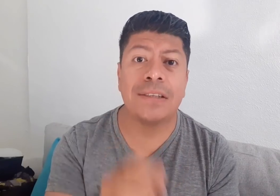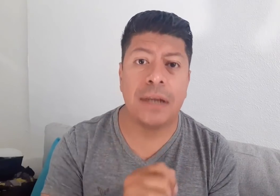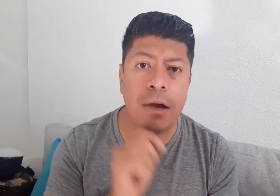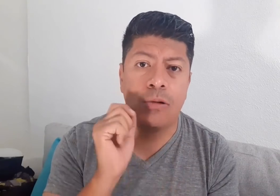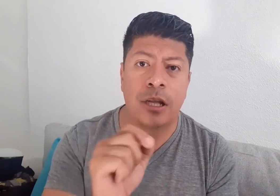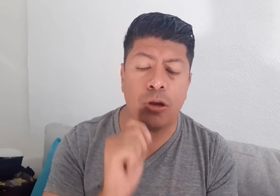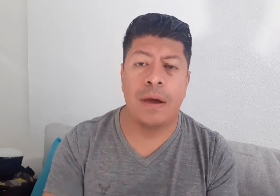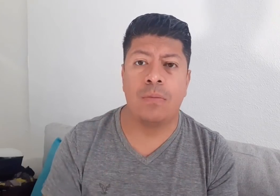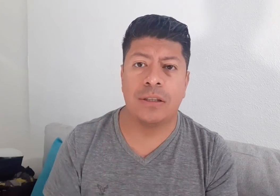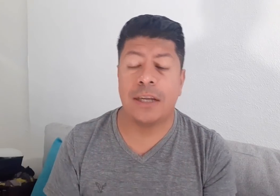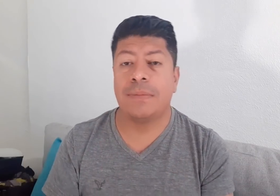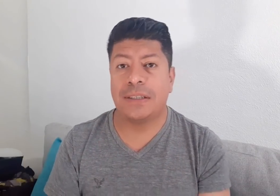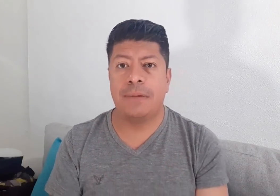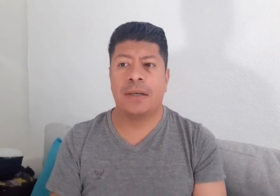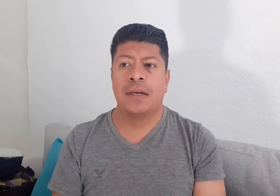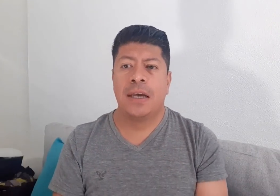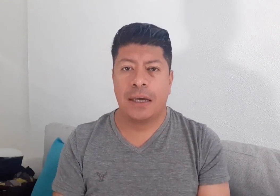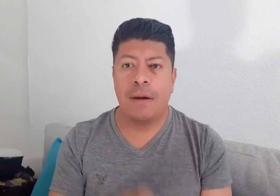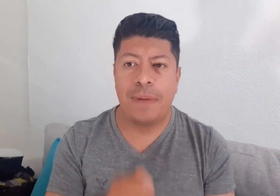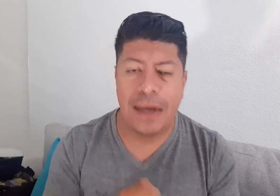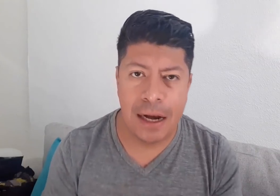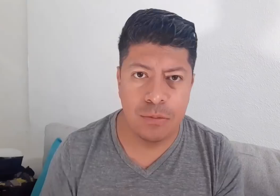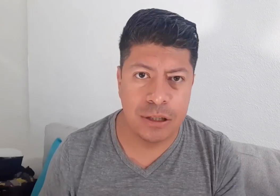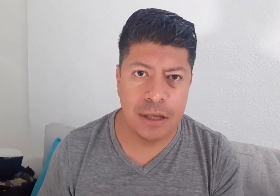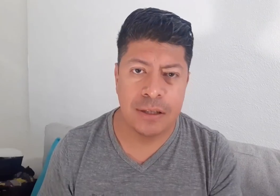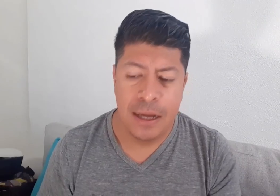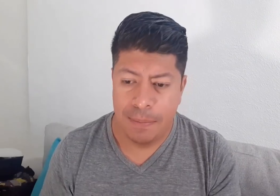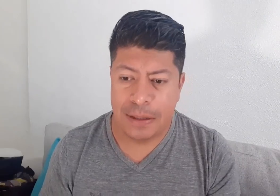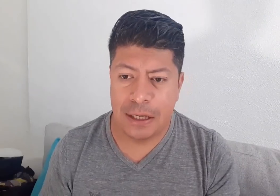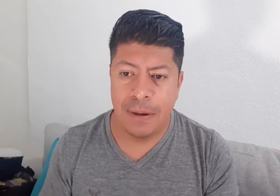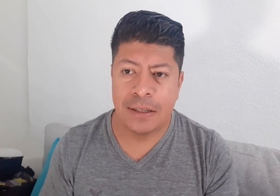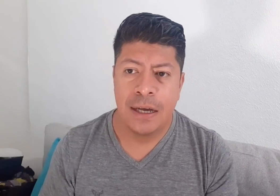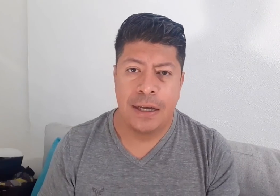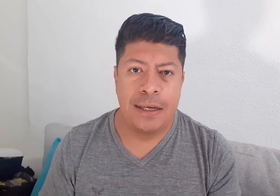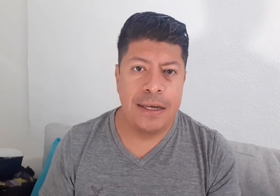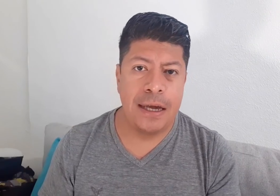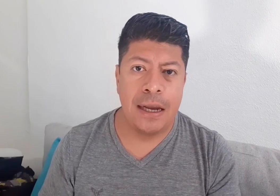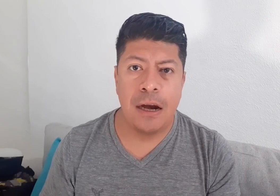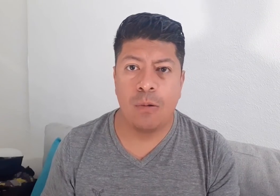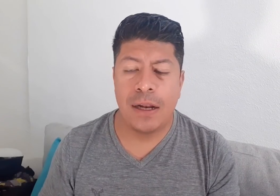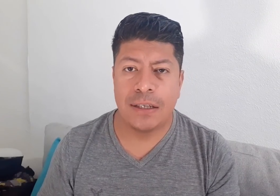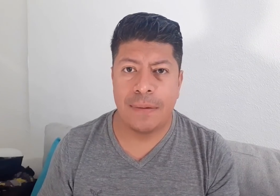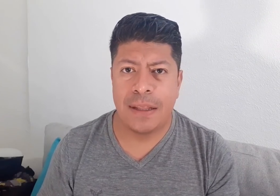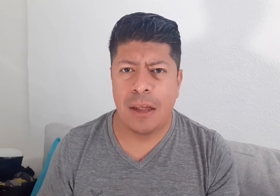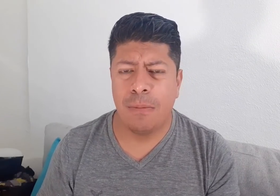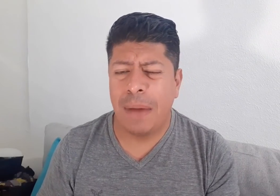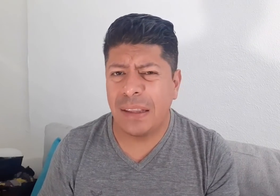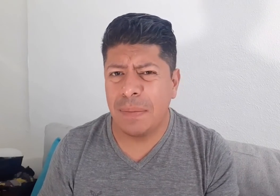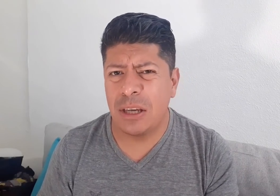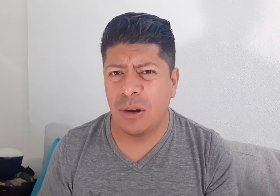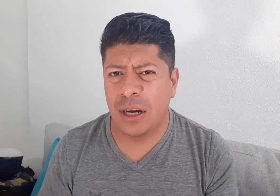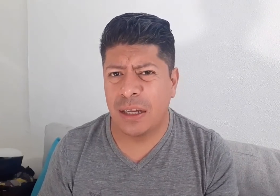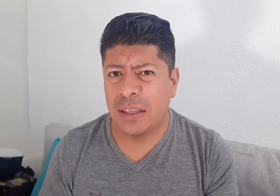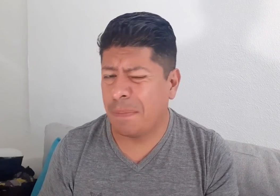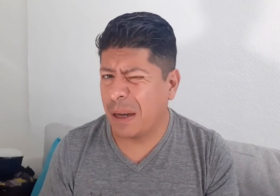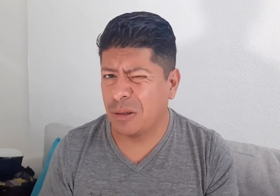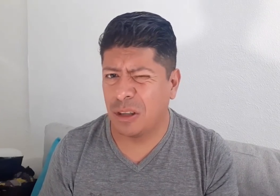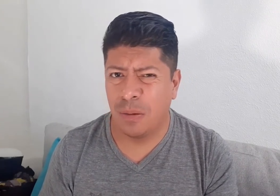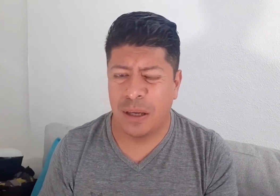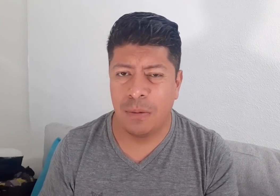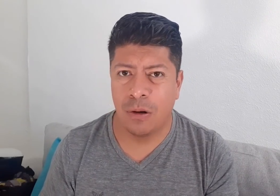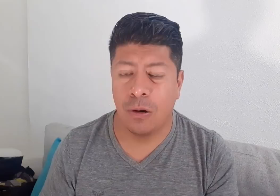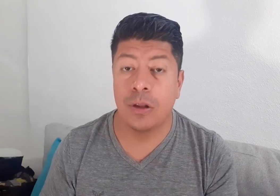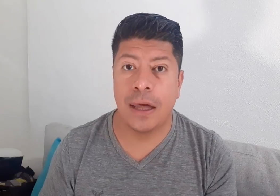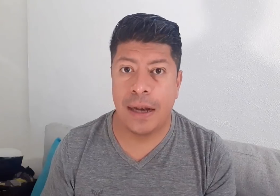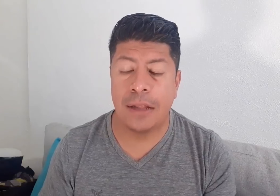un muestreo, una toma de muestras masivas, que iba a aplicar las muestras masivas, y en el cual ya se habían dado 20 millones de pesos,